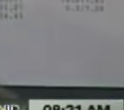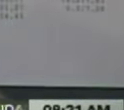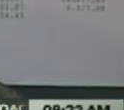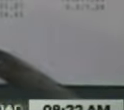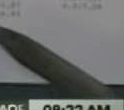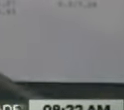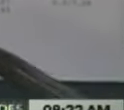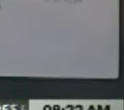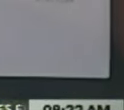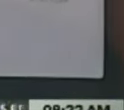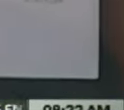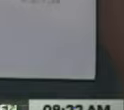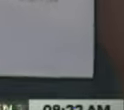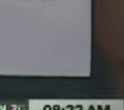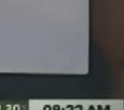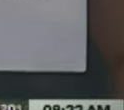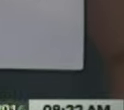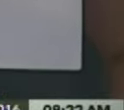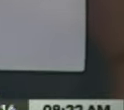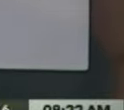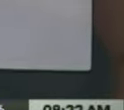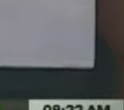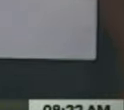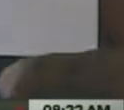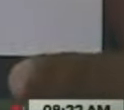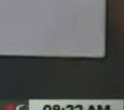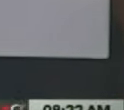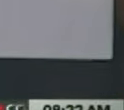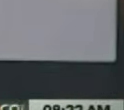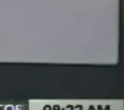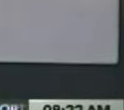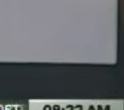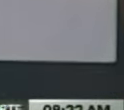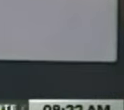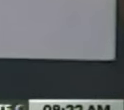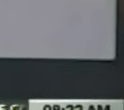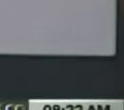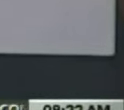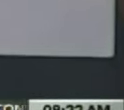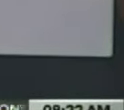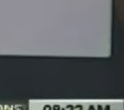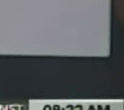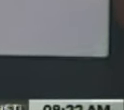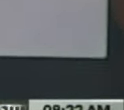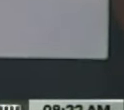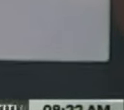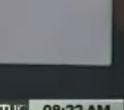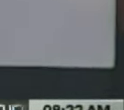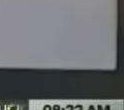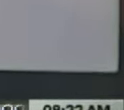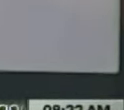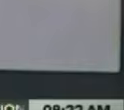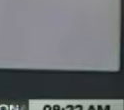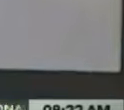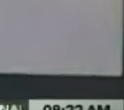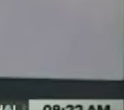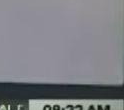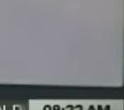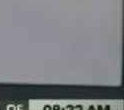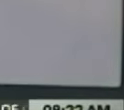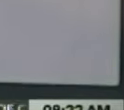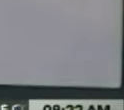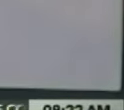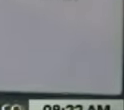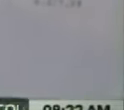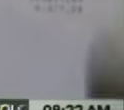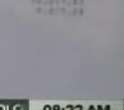tarifados, aquí hay recibo de pago de trabajadores que están sobre bajo los 1.000 bolívares semanal. O sea, nosotros aquí públicamente